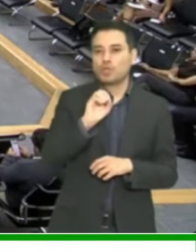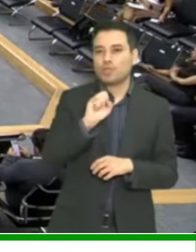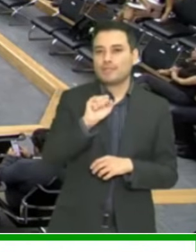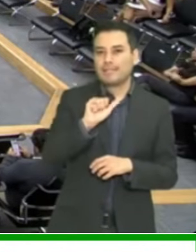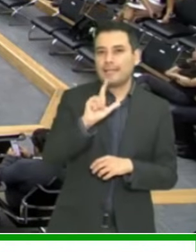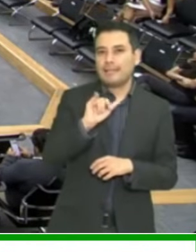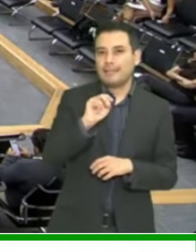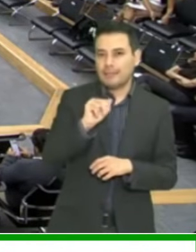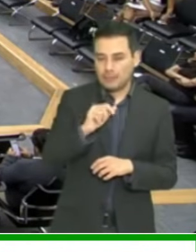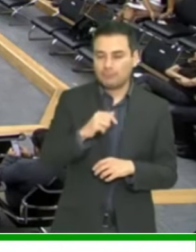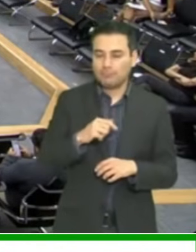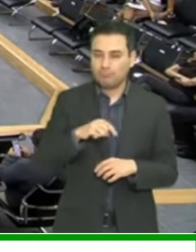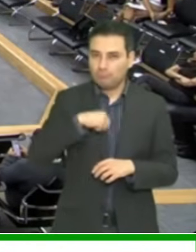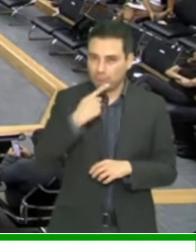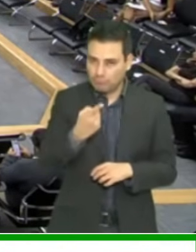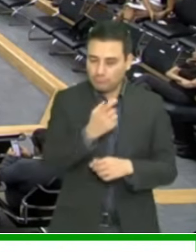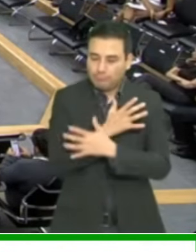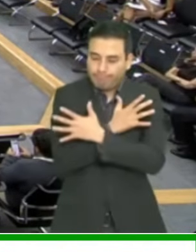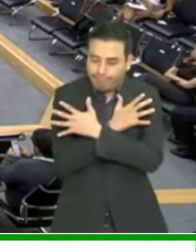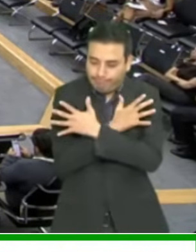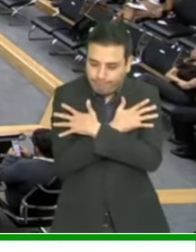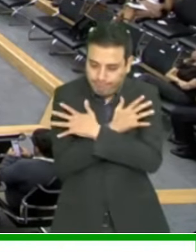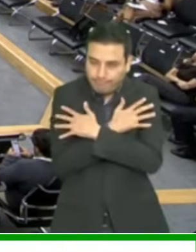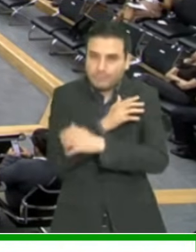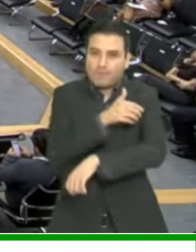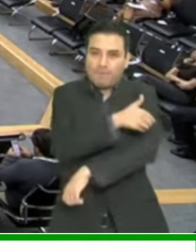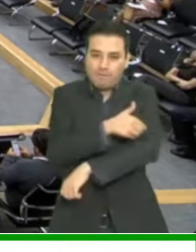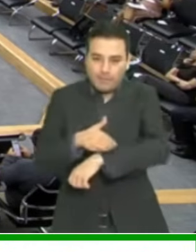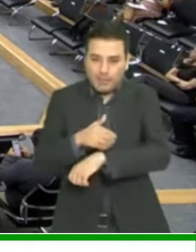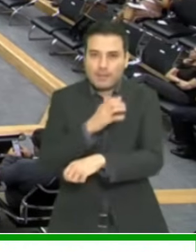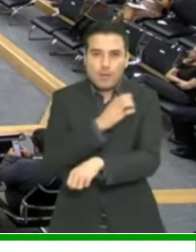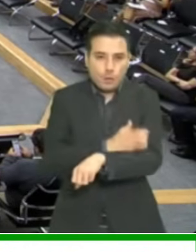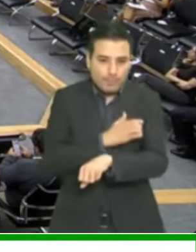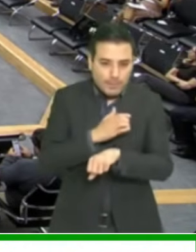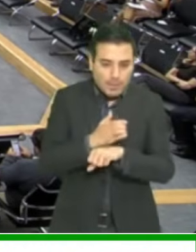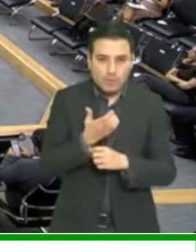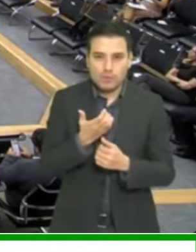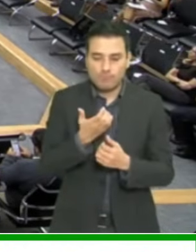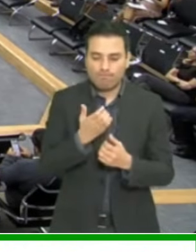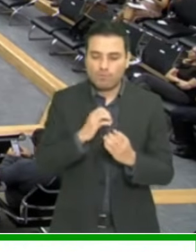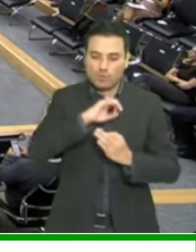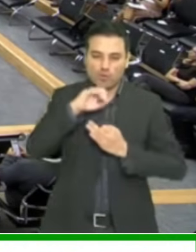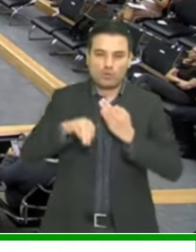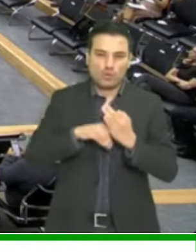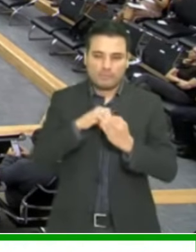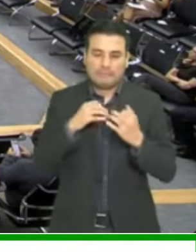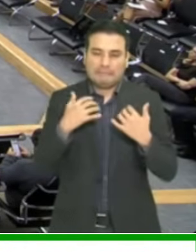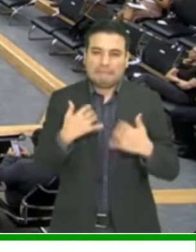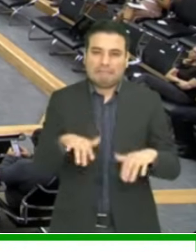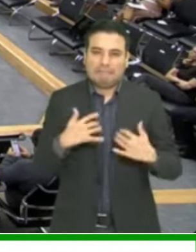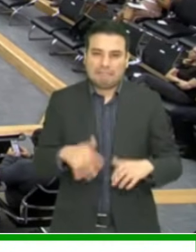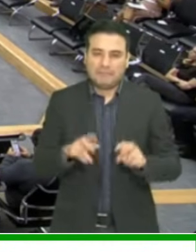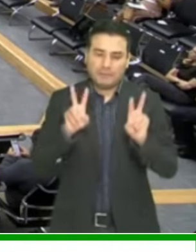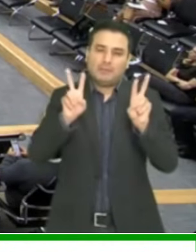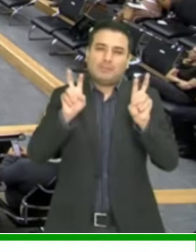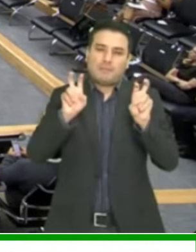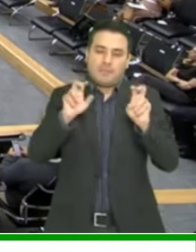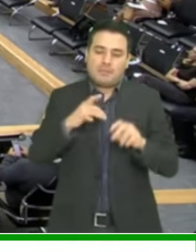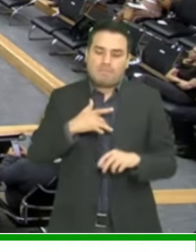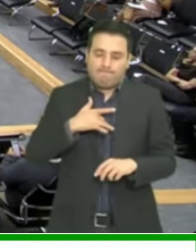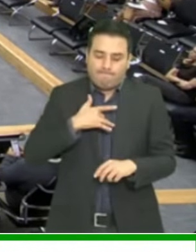Un abrazo de solidaridad para su familia, para sus colegas, para sus compañeros. Son temas siempre